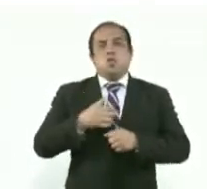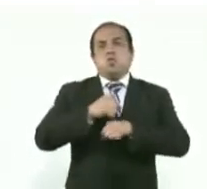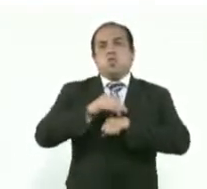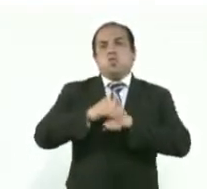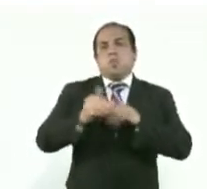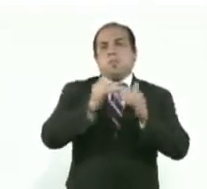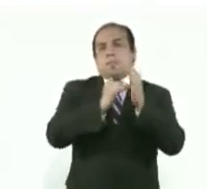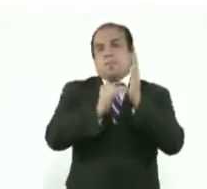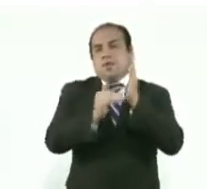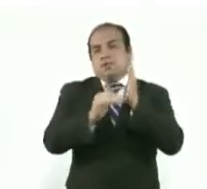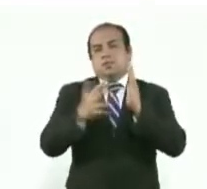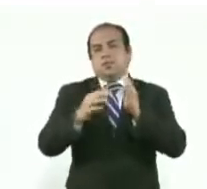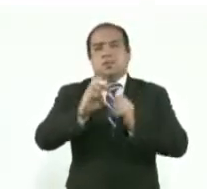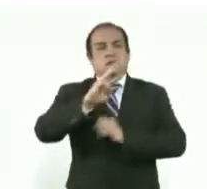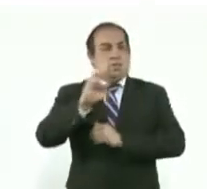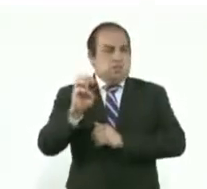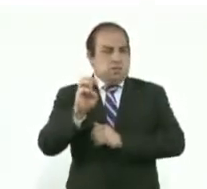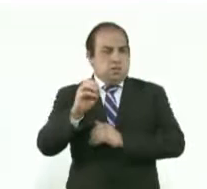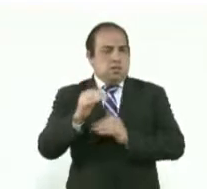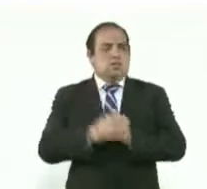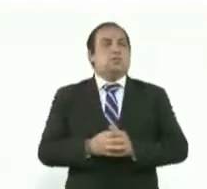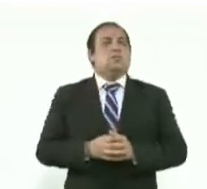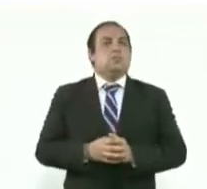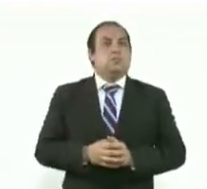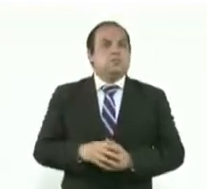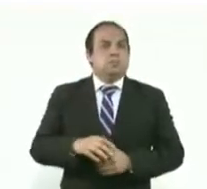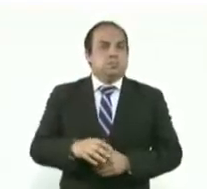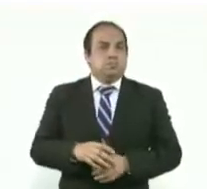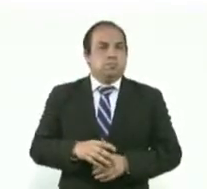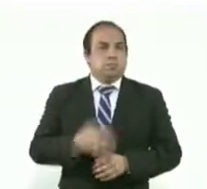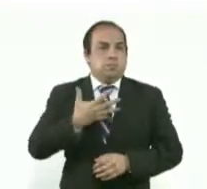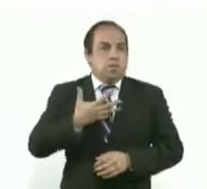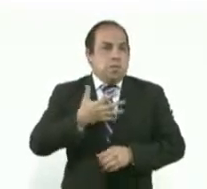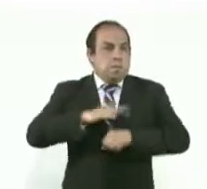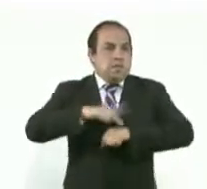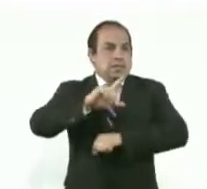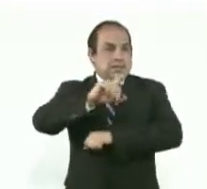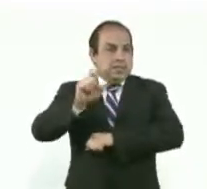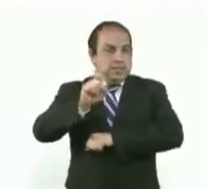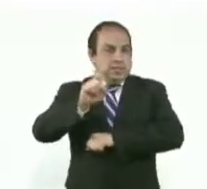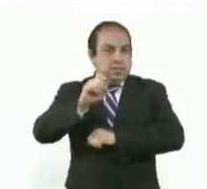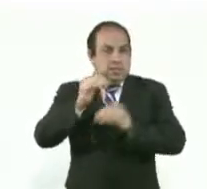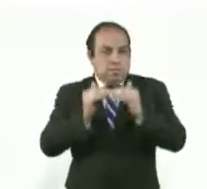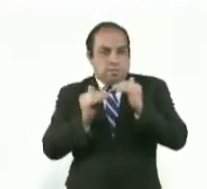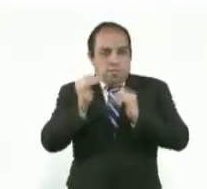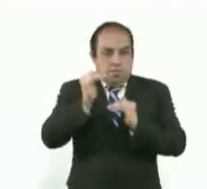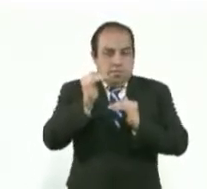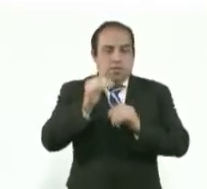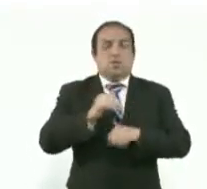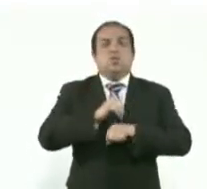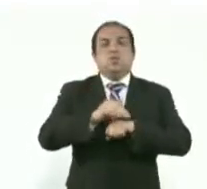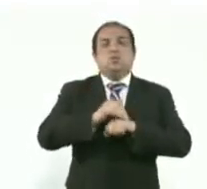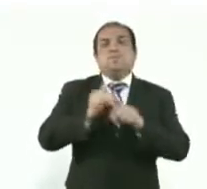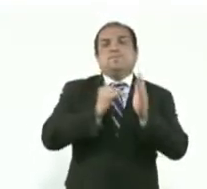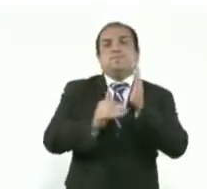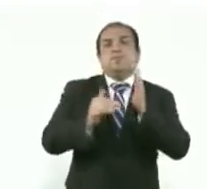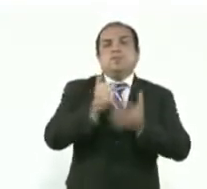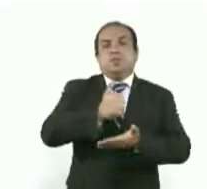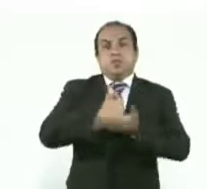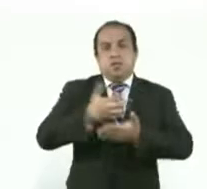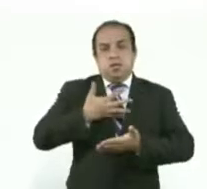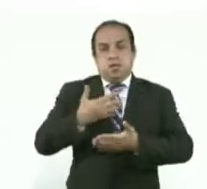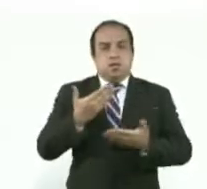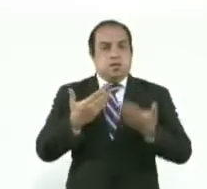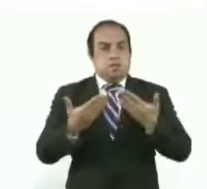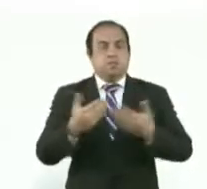fue ligeramente menos de 300. Estamos entonces un poco más de 100 de ese número mínimo que hemos tenido aquí en la ciudad en toda la